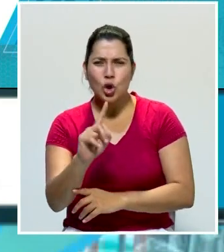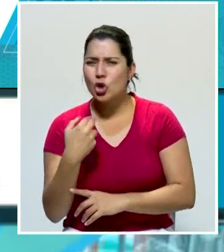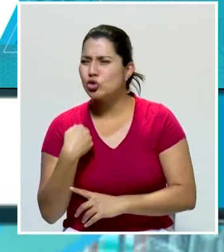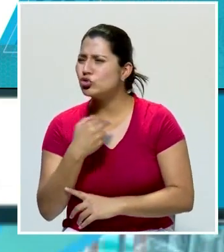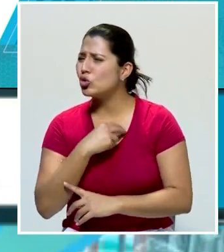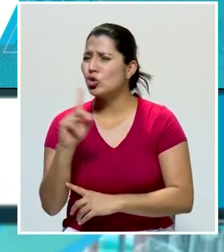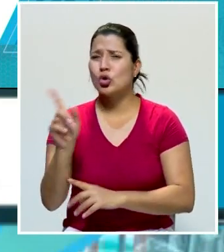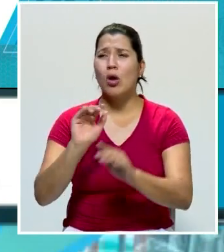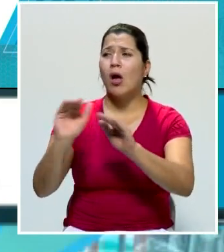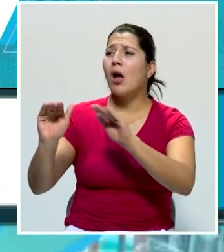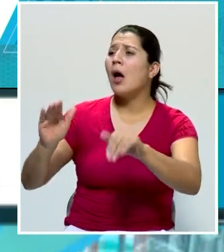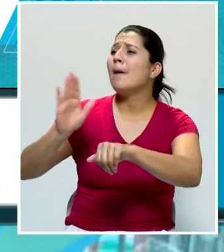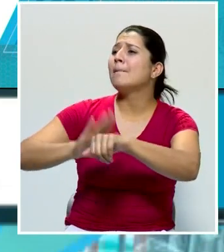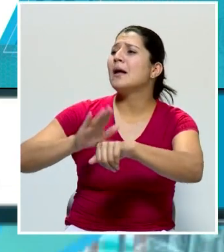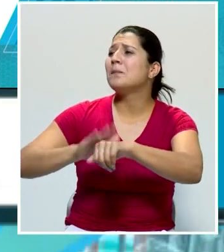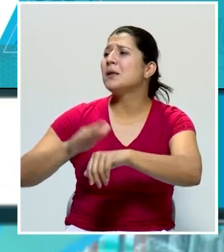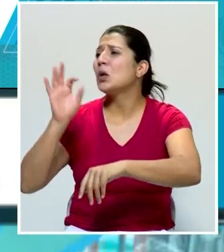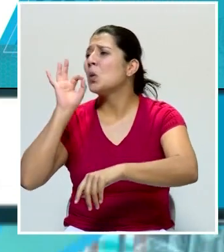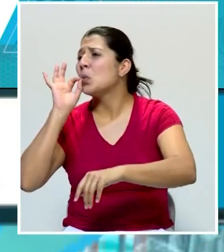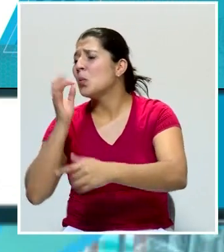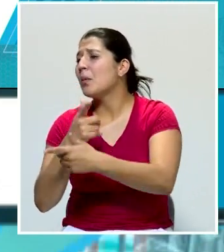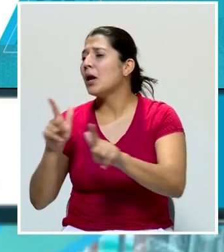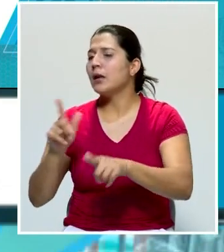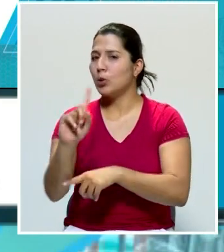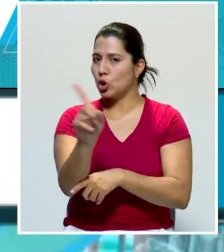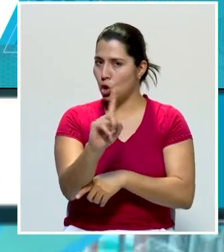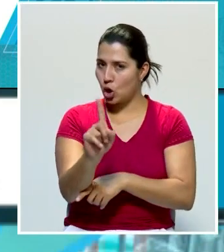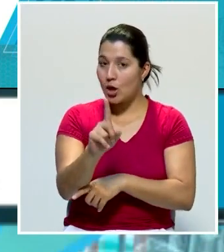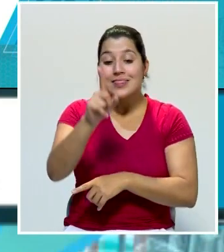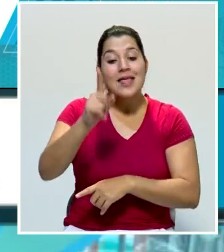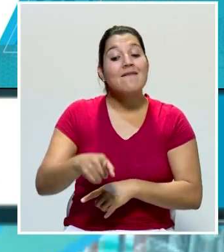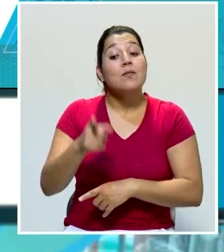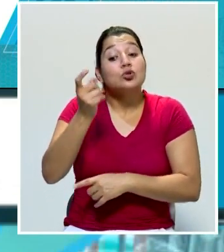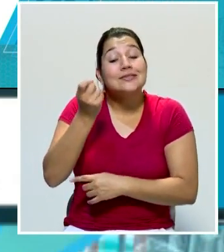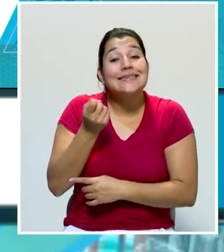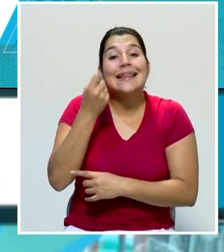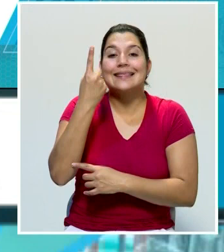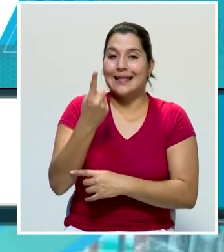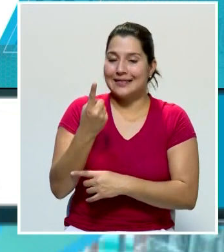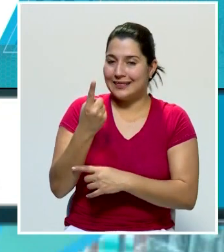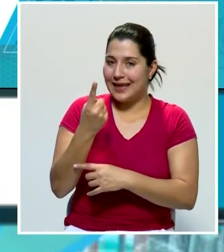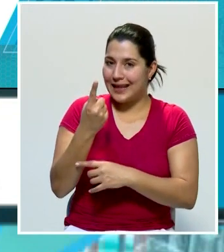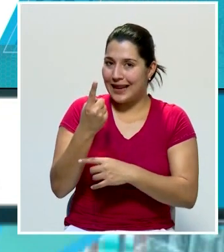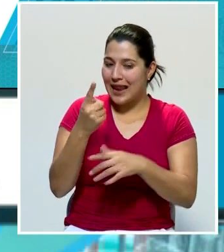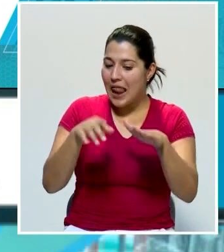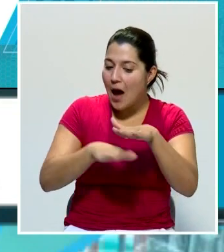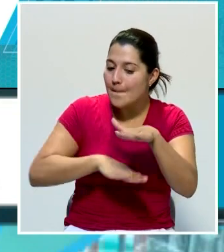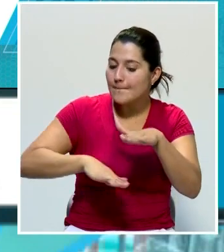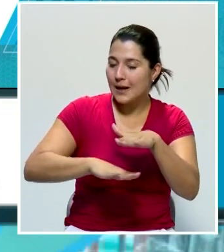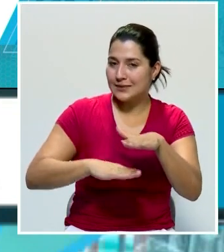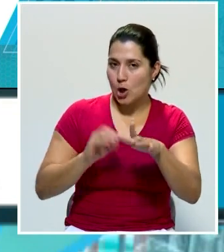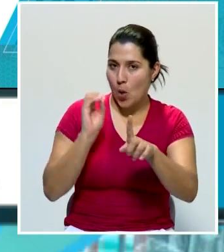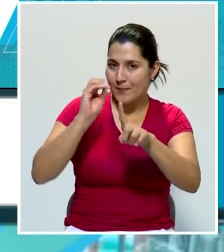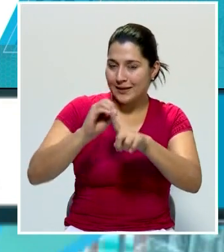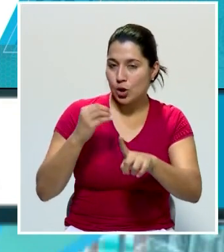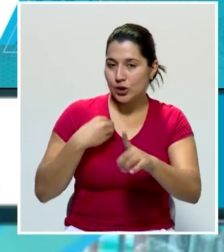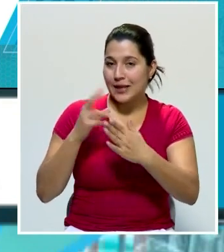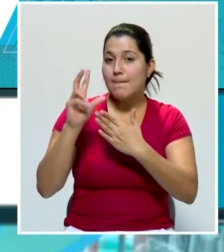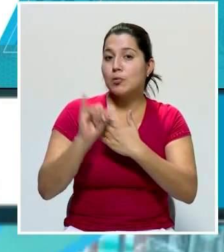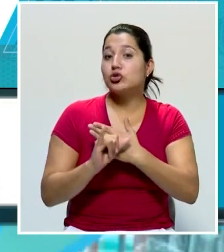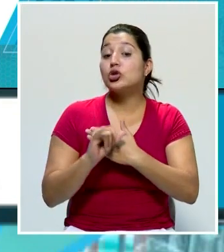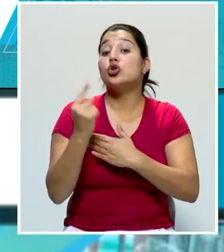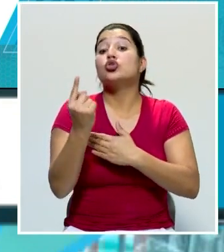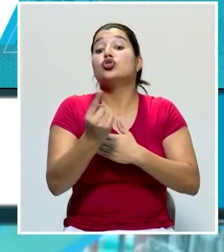fumado, absolutamente nada. Creo que es falta de entender la esencia del proyecto, que es algo